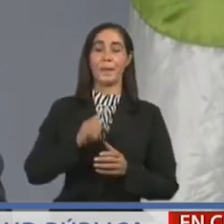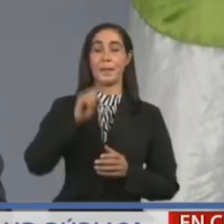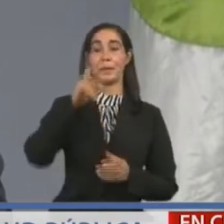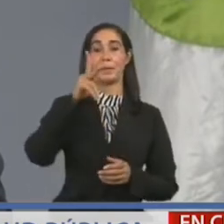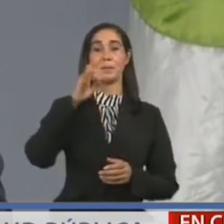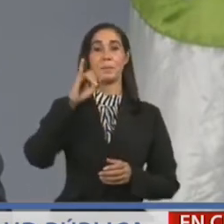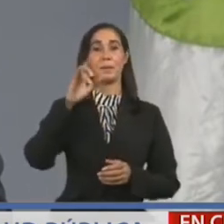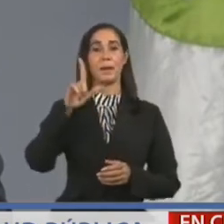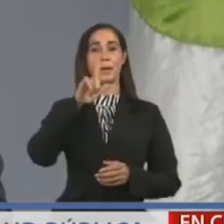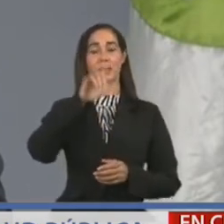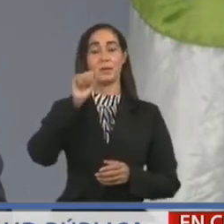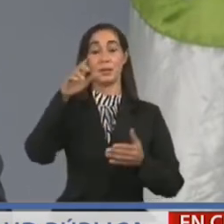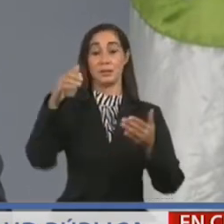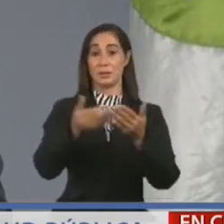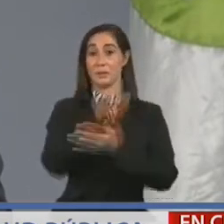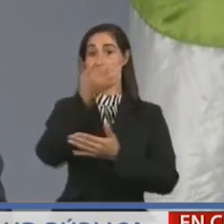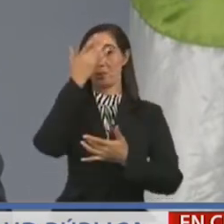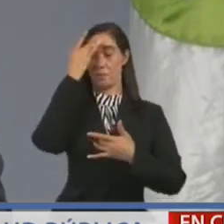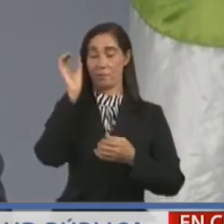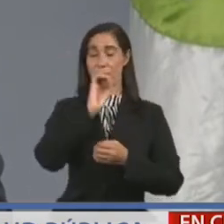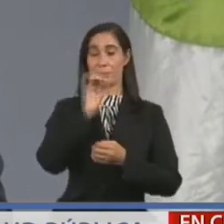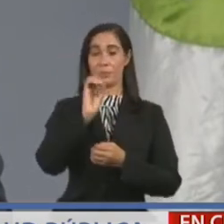Espaillat, 0 casos nuevos,